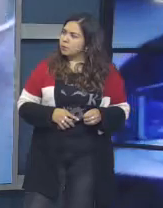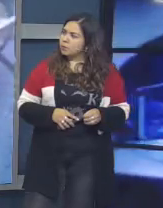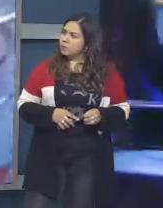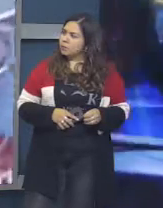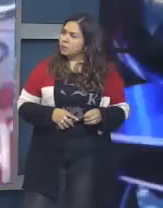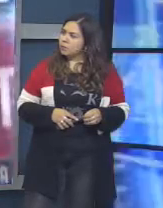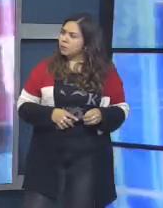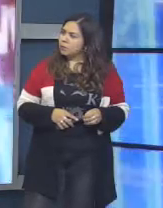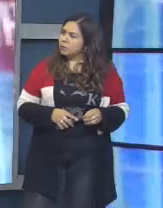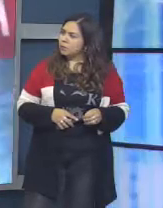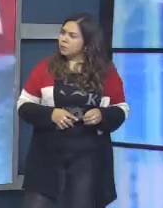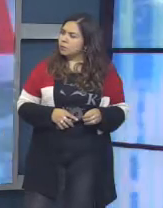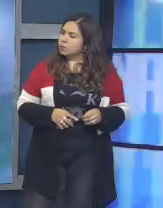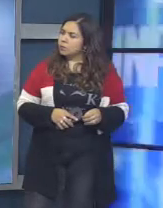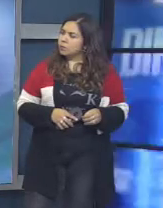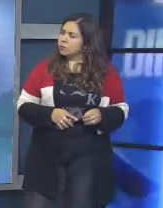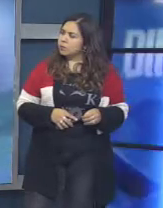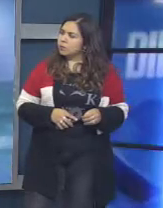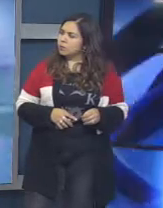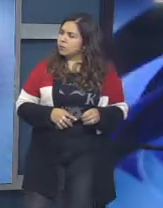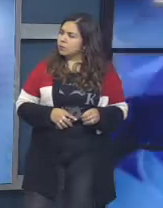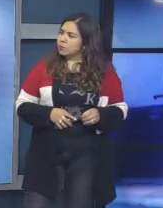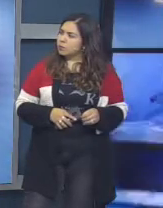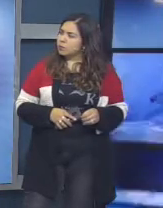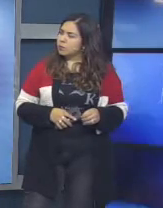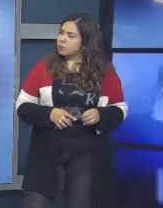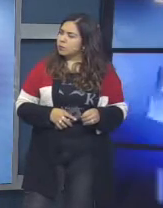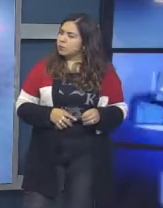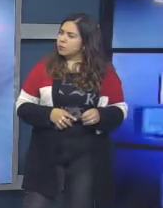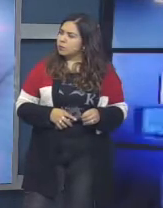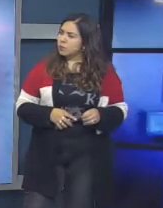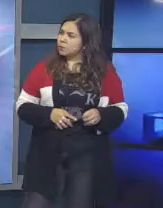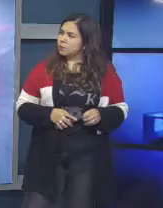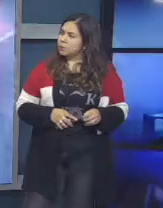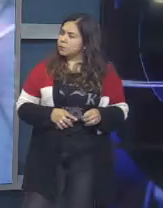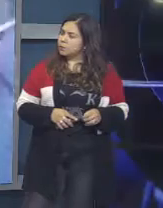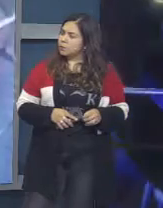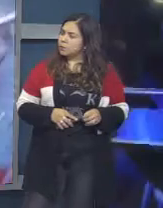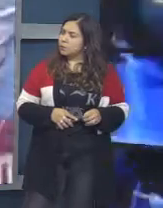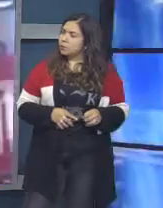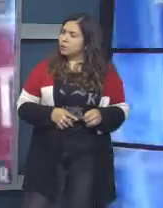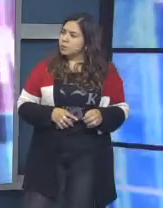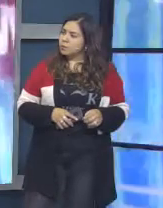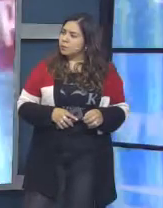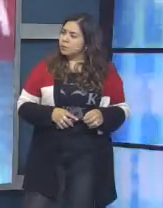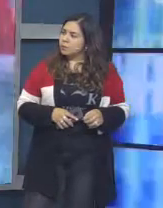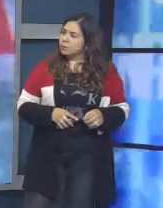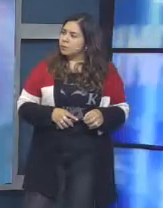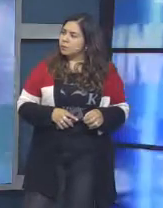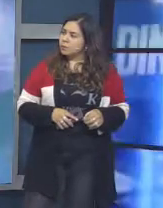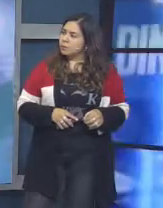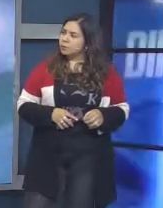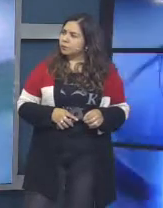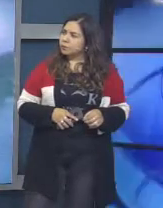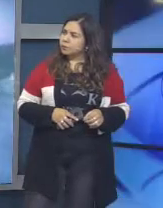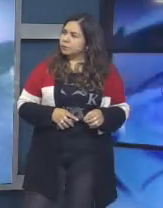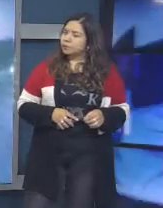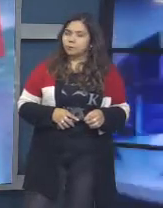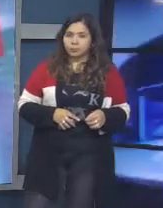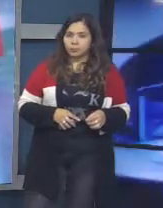vuelos aéreos ni tampoco pasajes por tierra en cuanto a colectivos, pero ustedes están